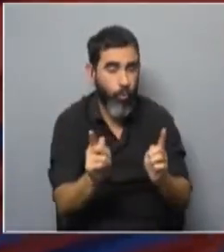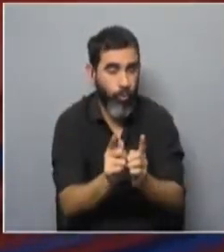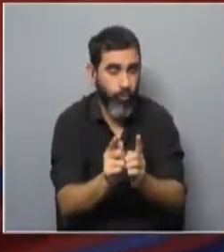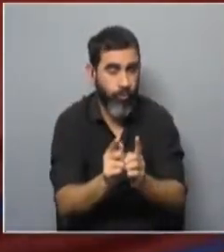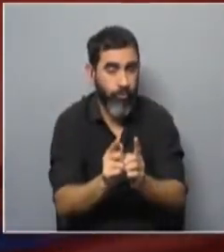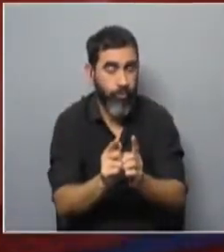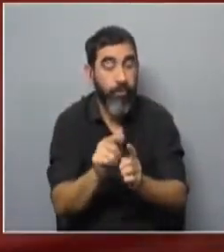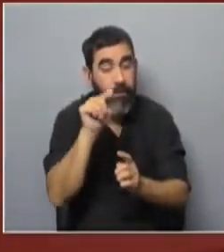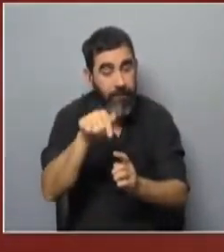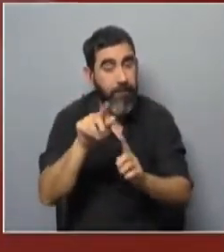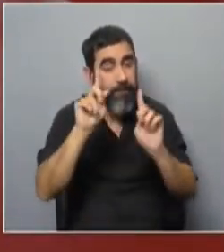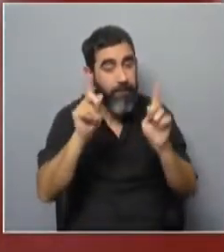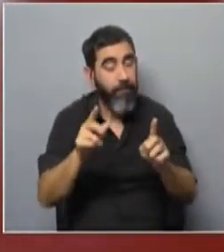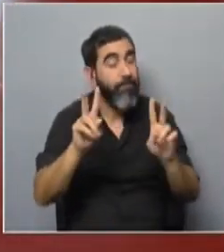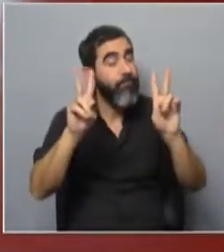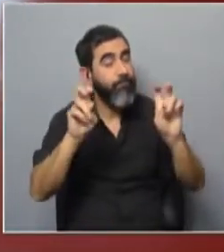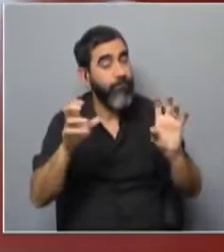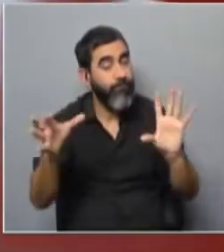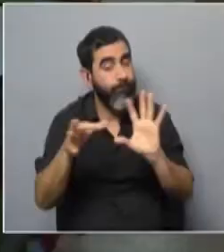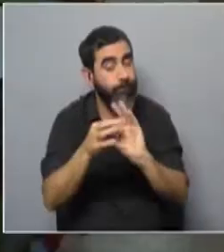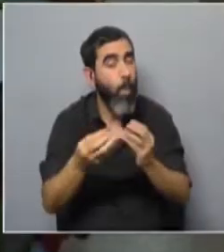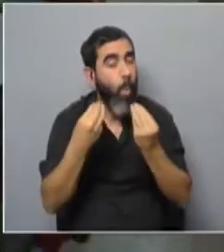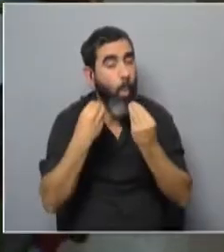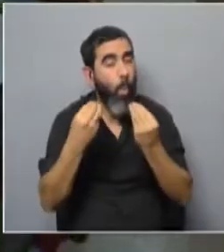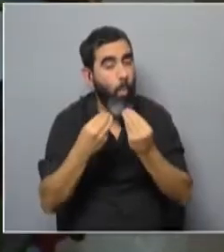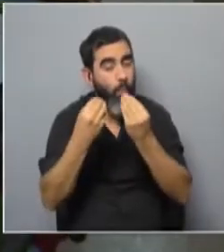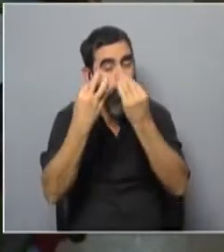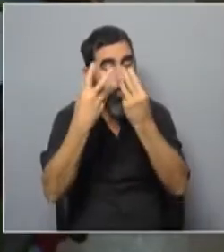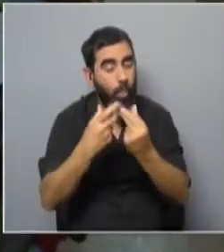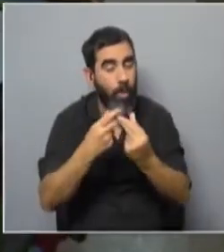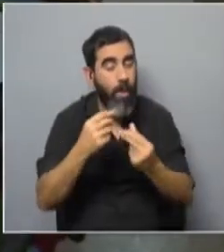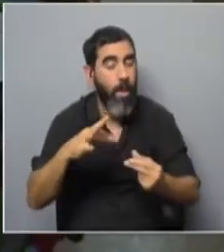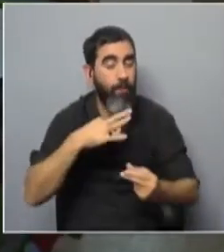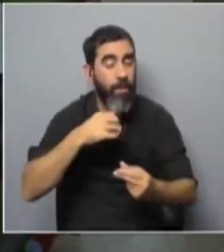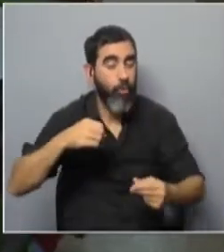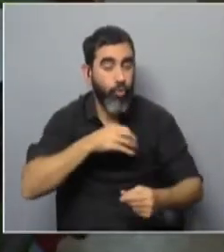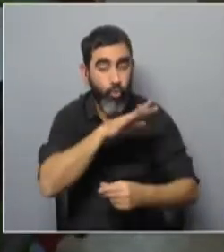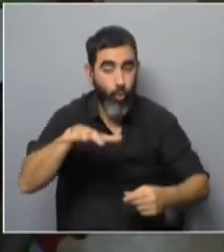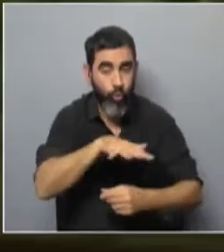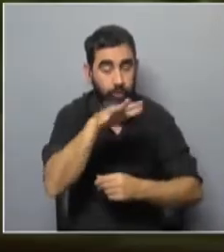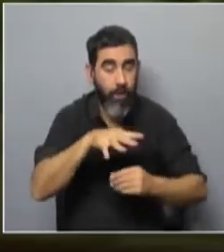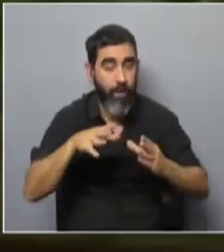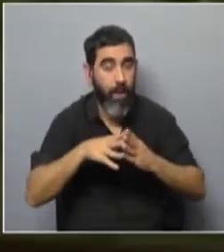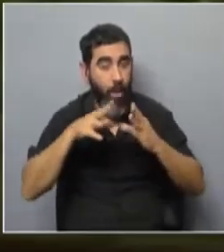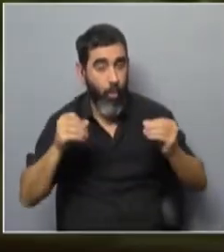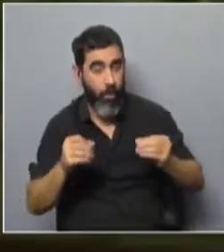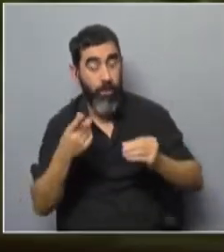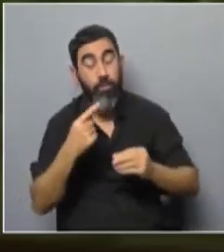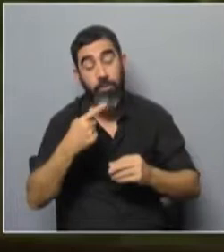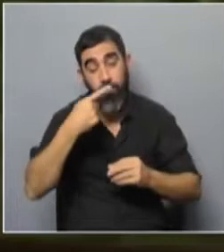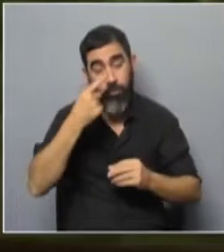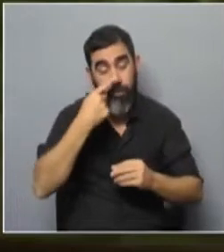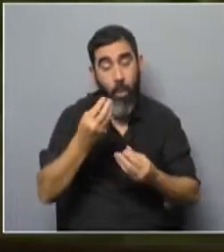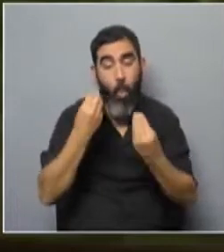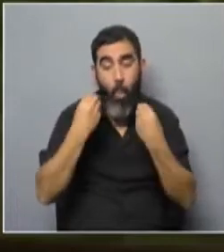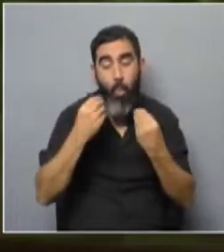vez eso tenga algo que ver con cómo está estructurada la vida social en la escuela. Entonces nos interesa, por una parte, cómo